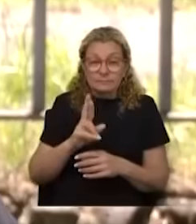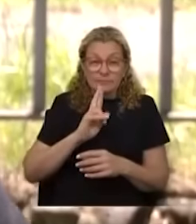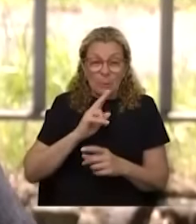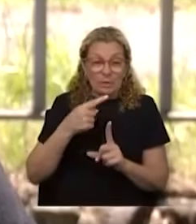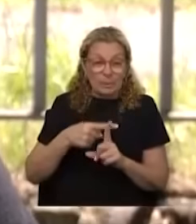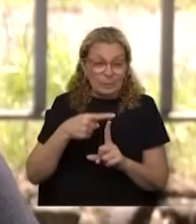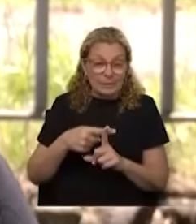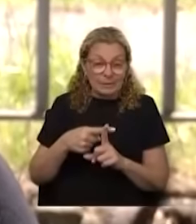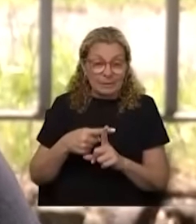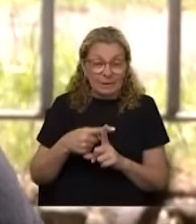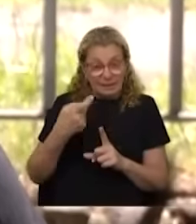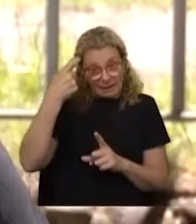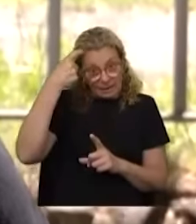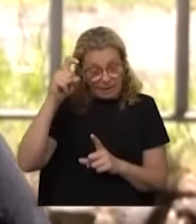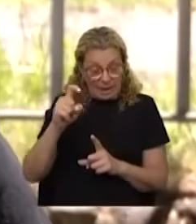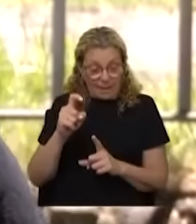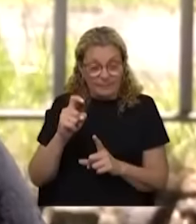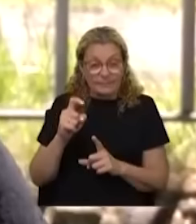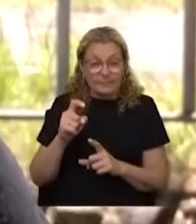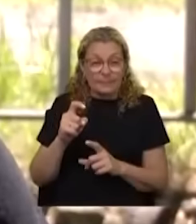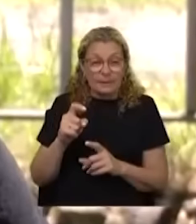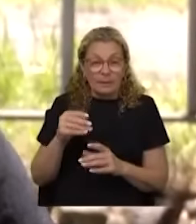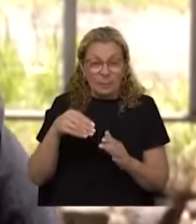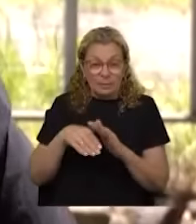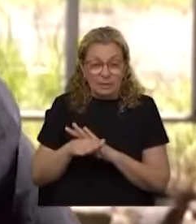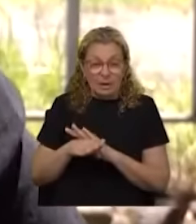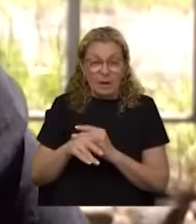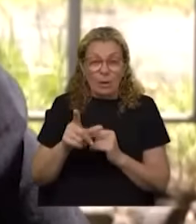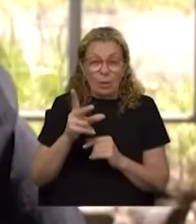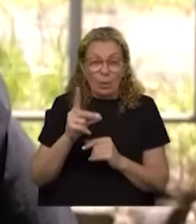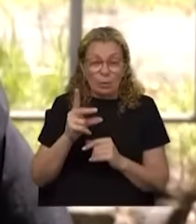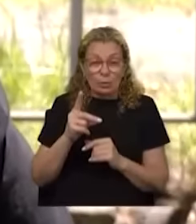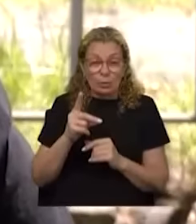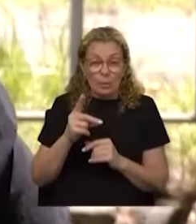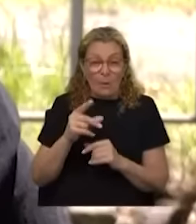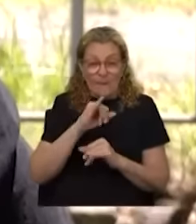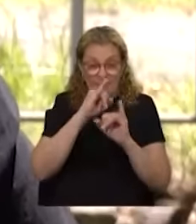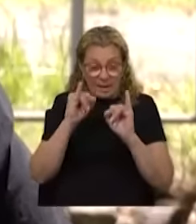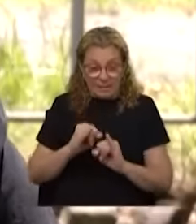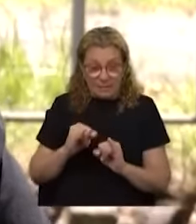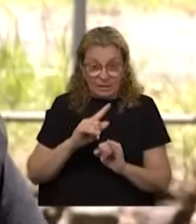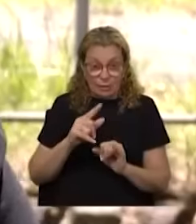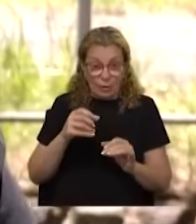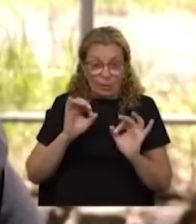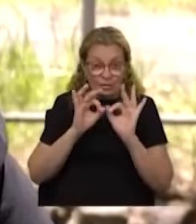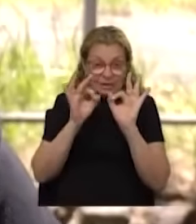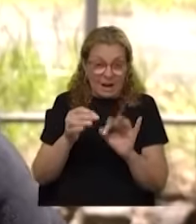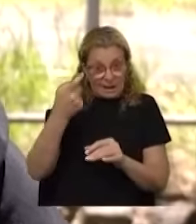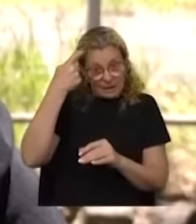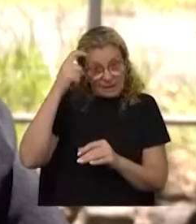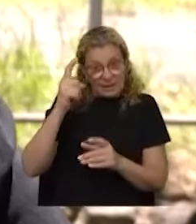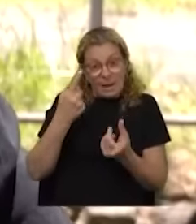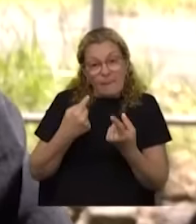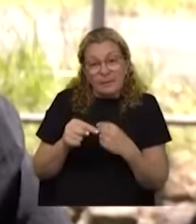positiva La idea es una ocupación pacífica La idea es no llegar a la misma Sí